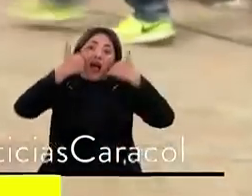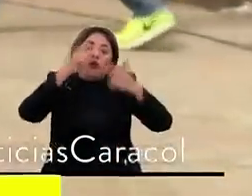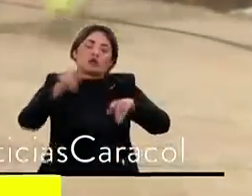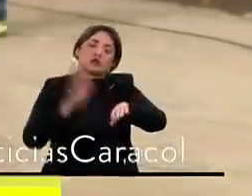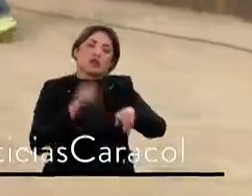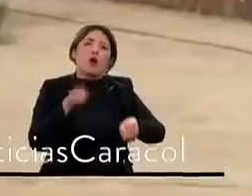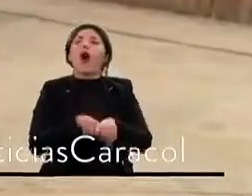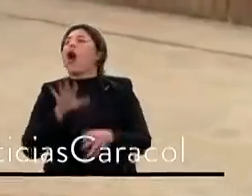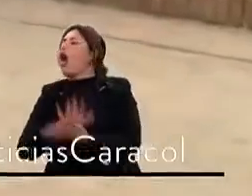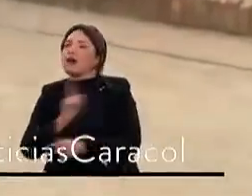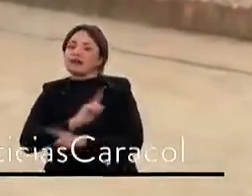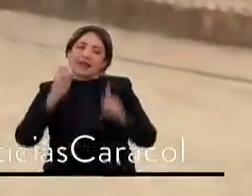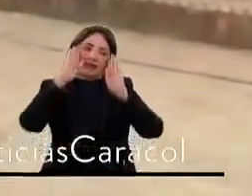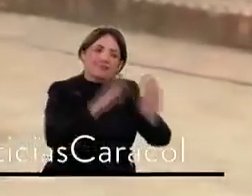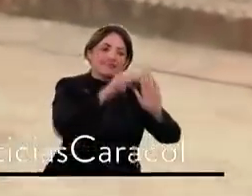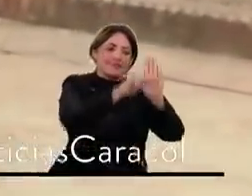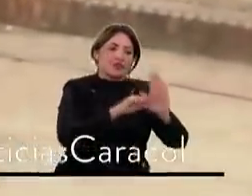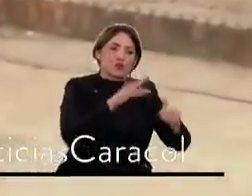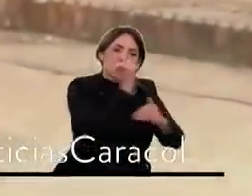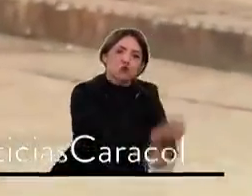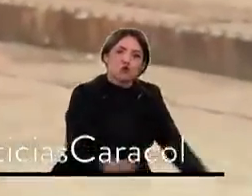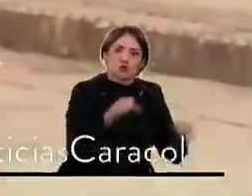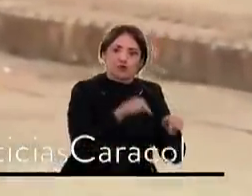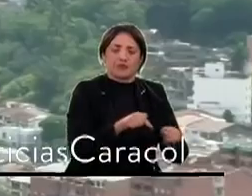los protocolos de bioseguridad de los pequeños.